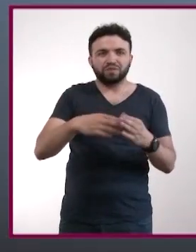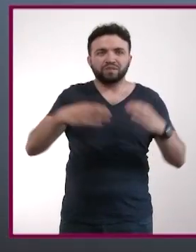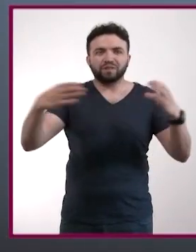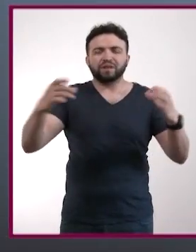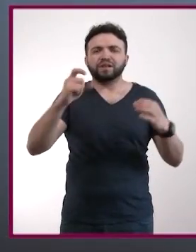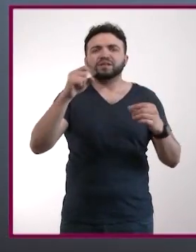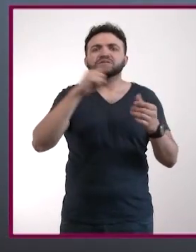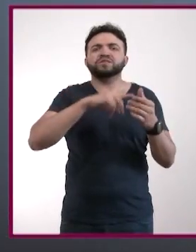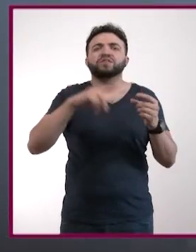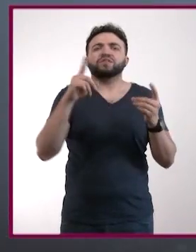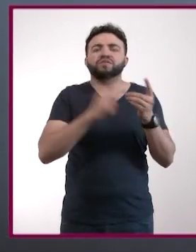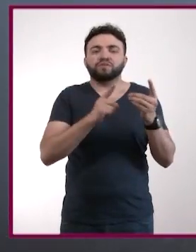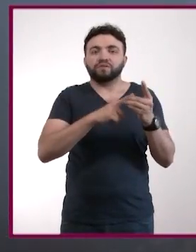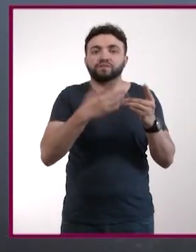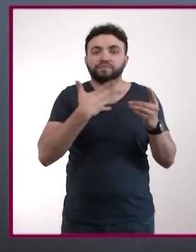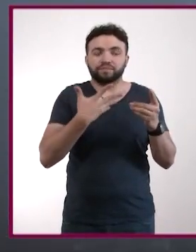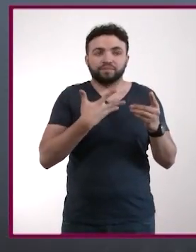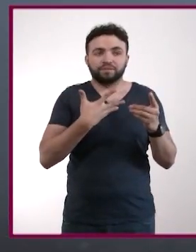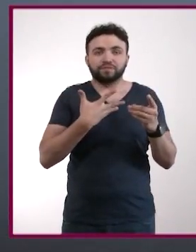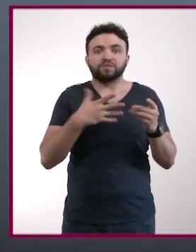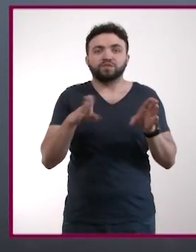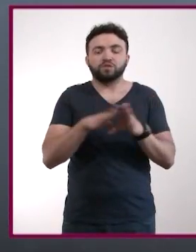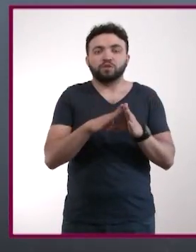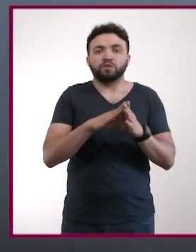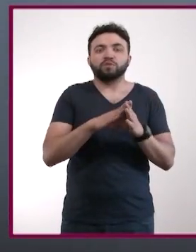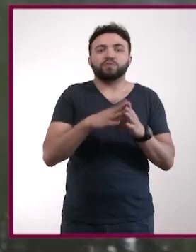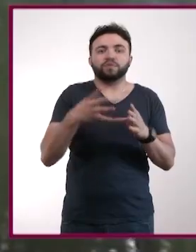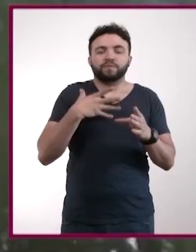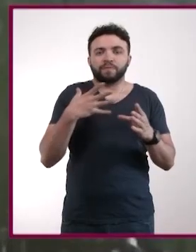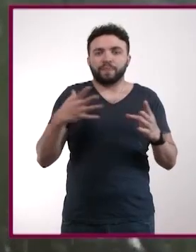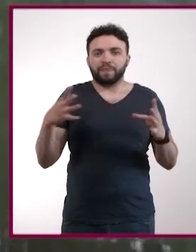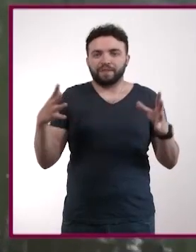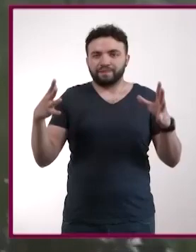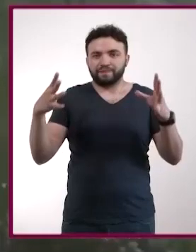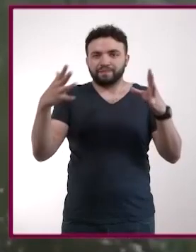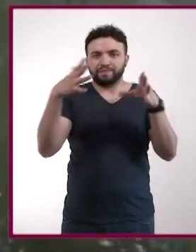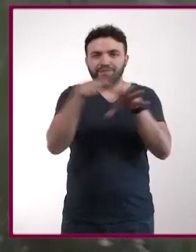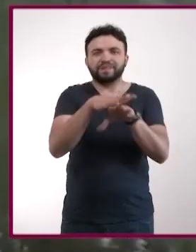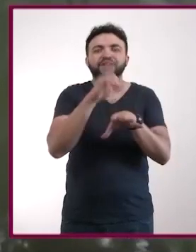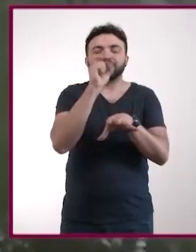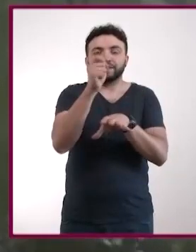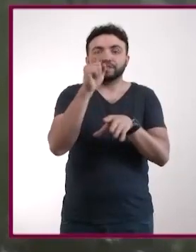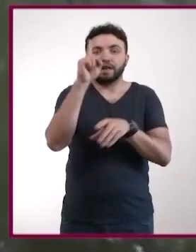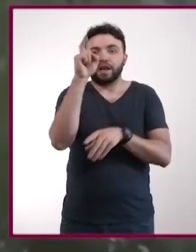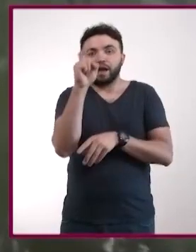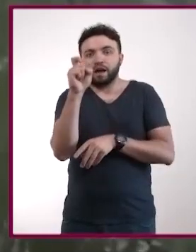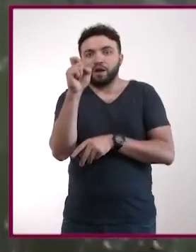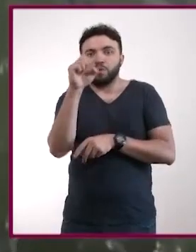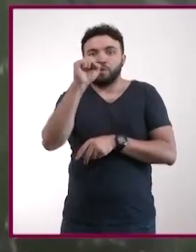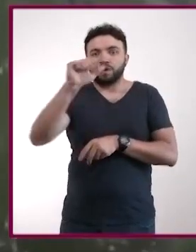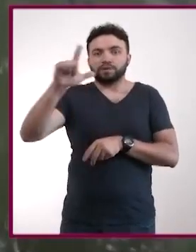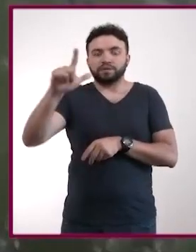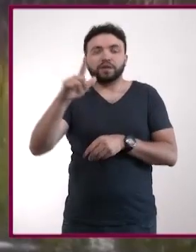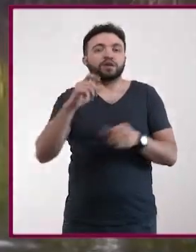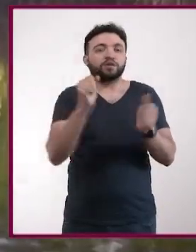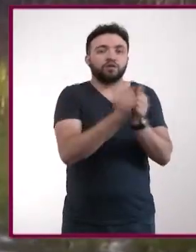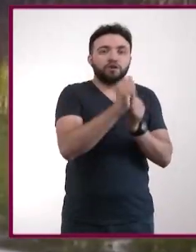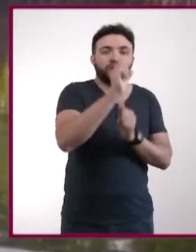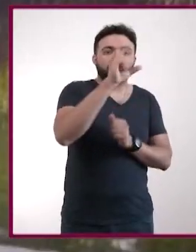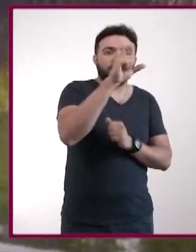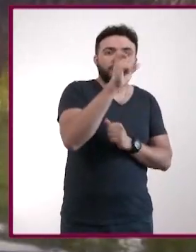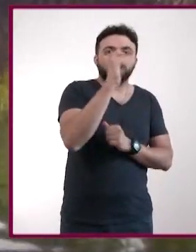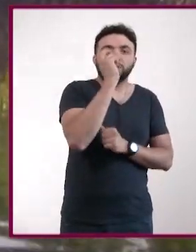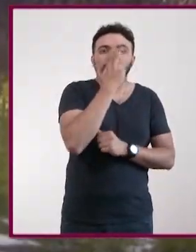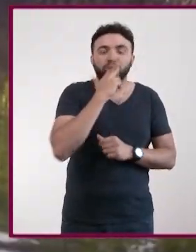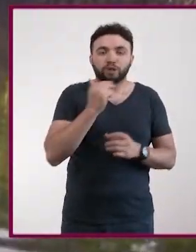costas en donde, por lo general, se junta el agua salada del mar y el agua dulce de la desembocadura de algún río. Los árboles y las plantas que crecen